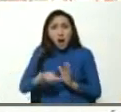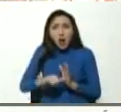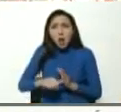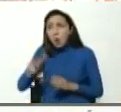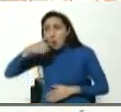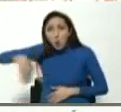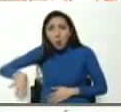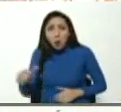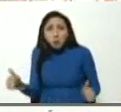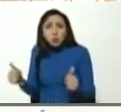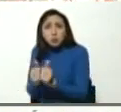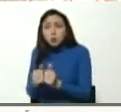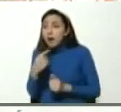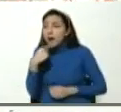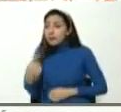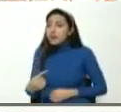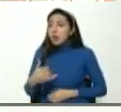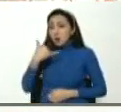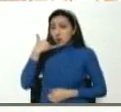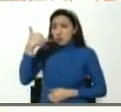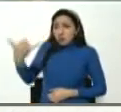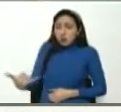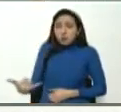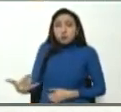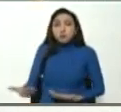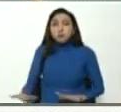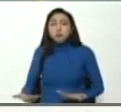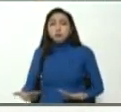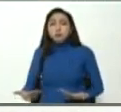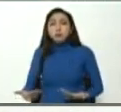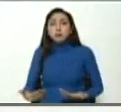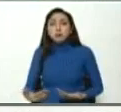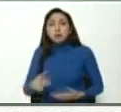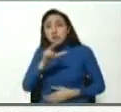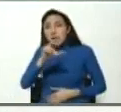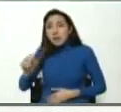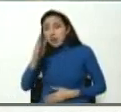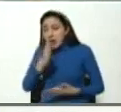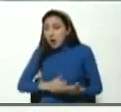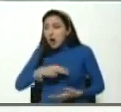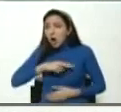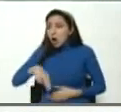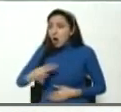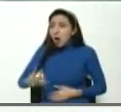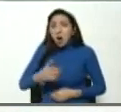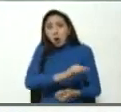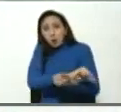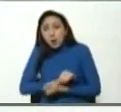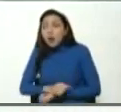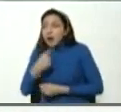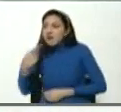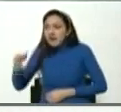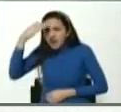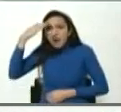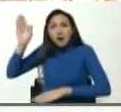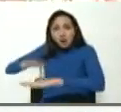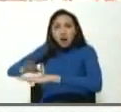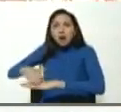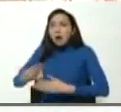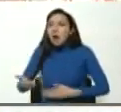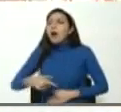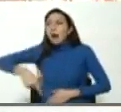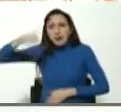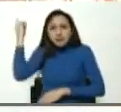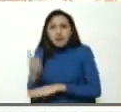y le dije si yo no te llamo cada 30 minutos es que nos capturaron así que denuncia que pedro